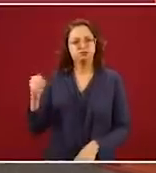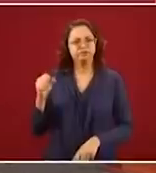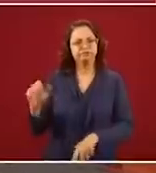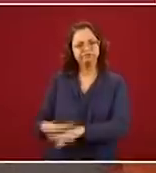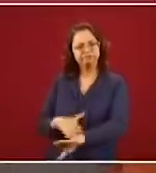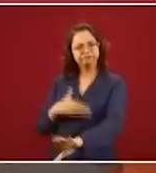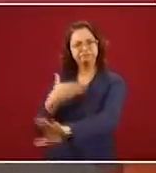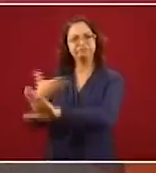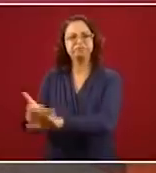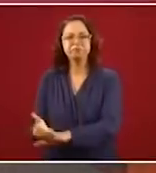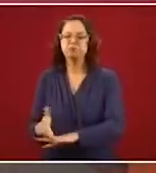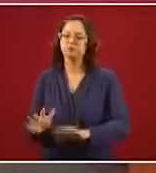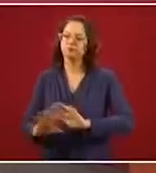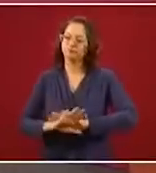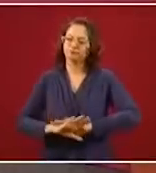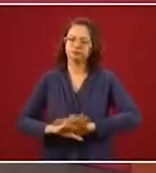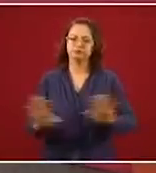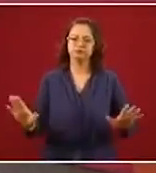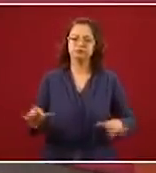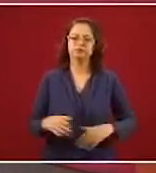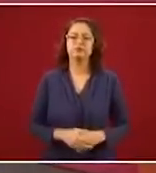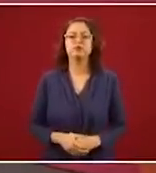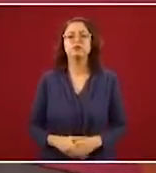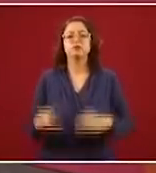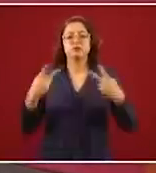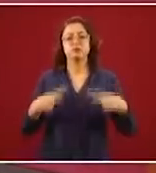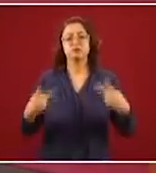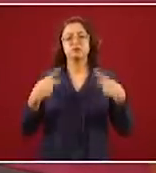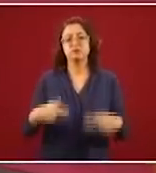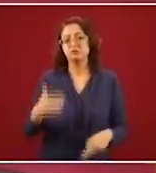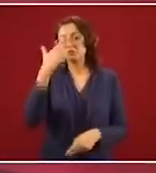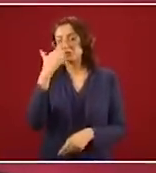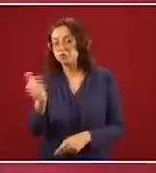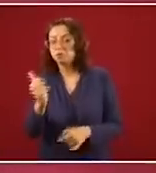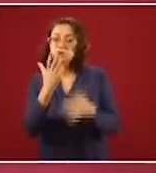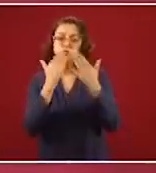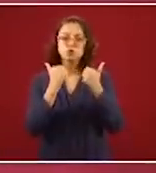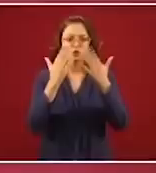El que no tiene la razón recurre a la fuerza bruta.